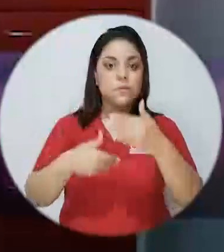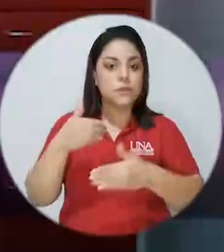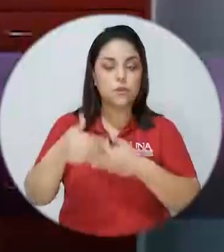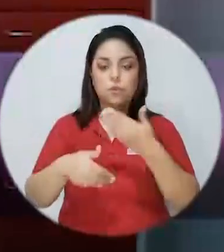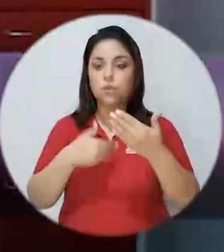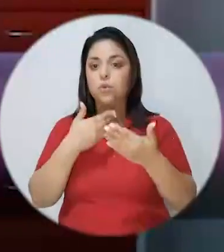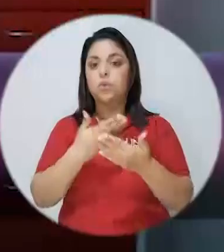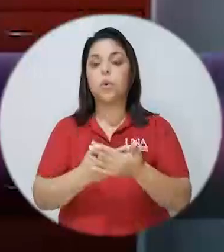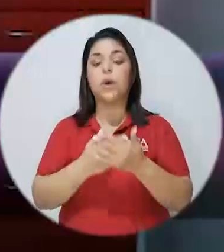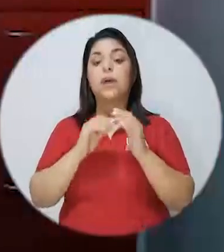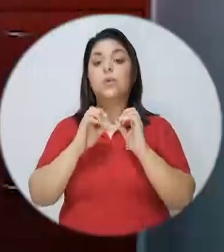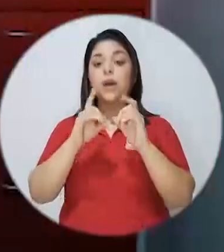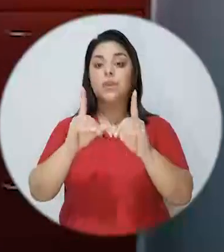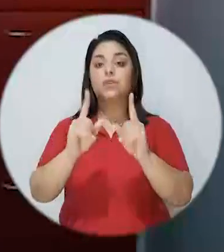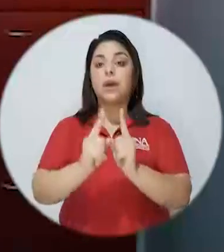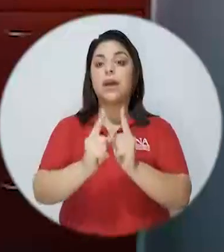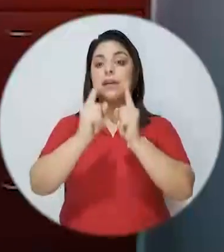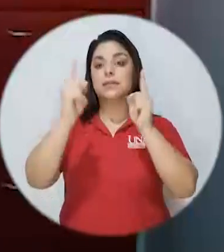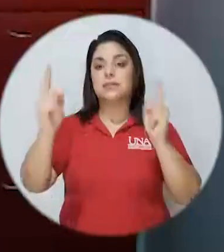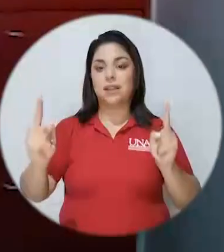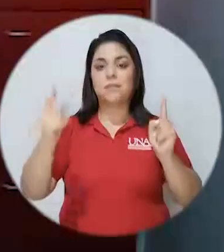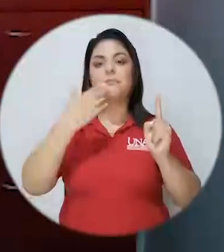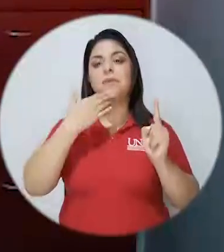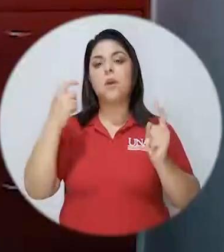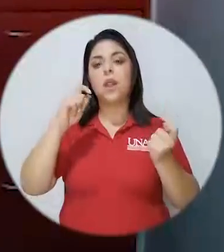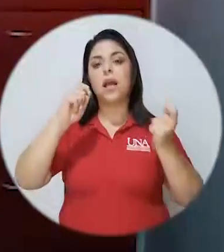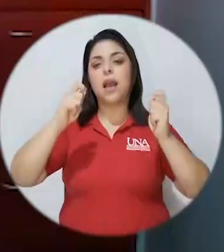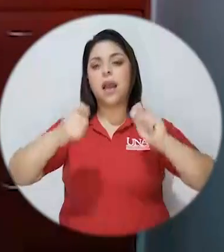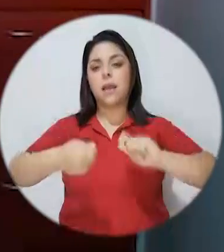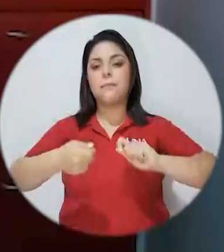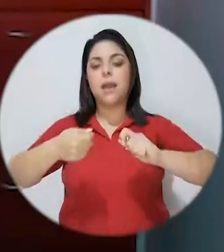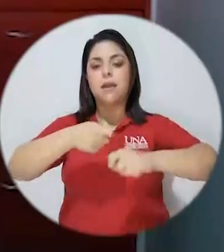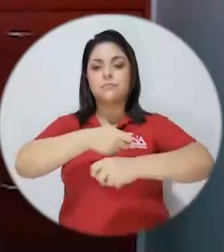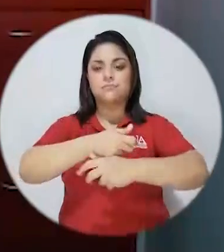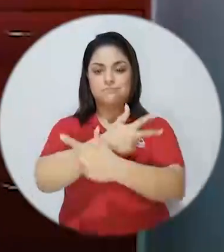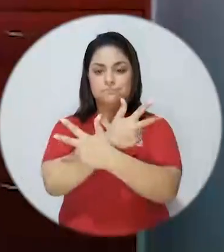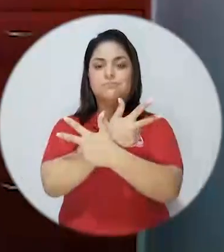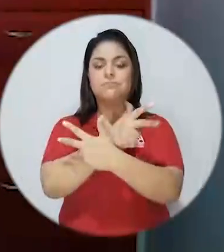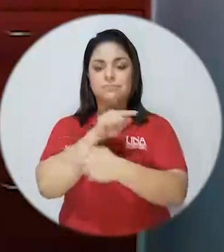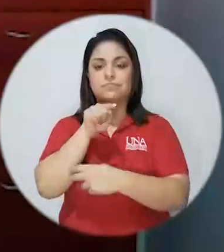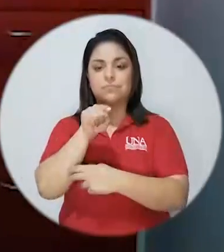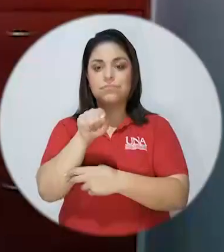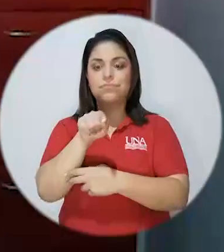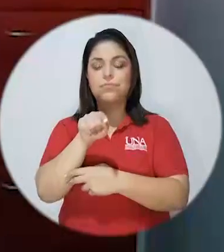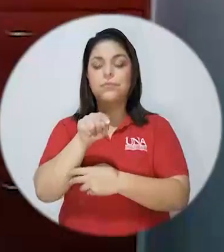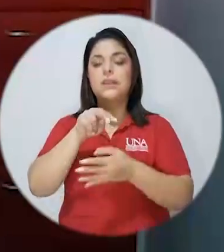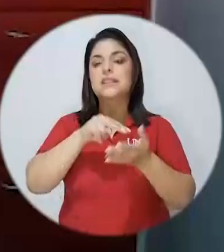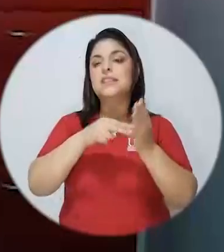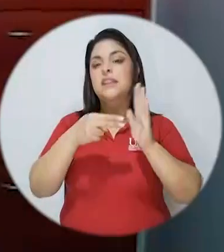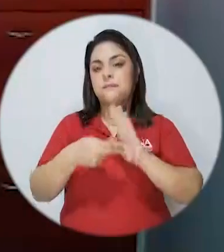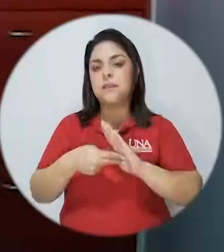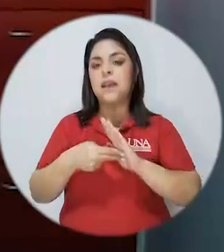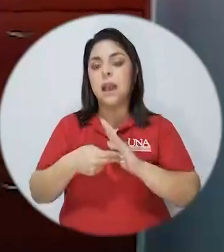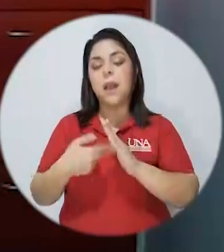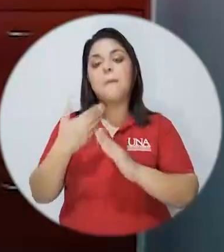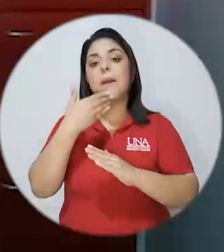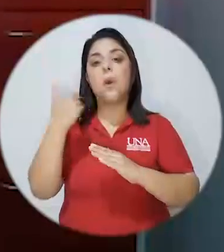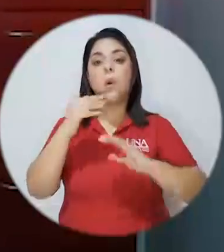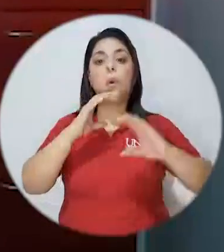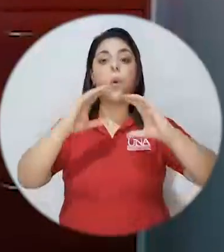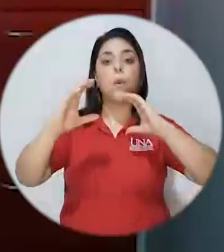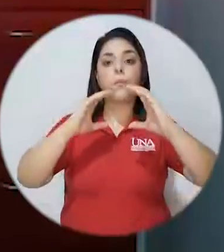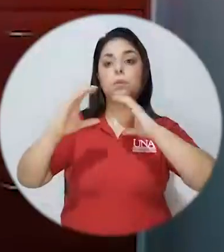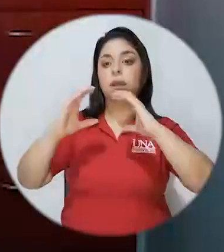significa la educación a distancia, optaron por la educación telepresencial. Esto significa tratar de tener